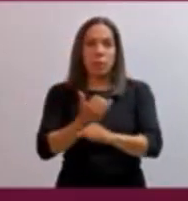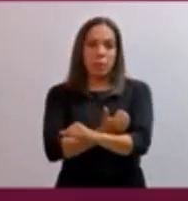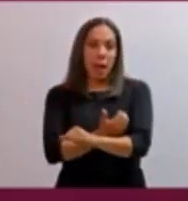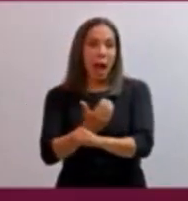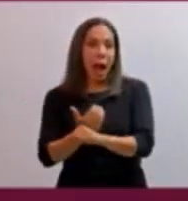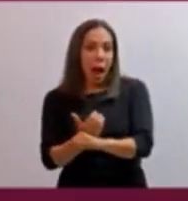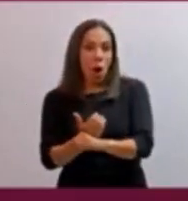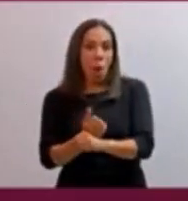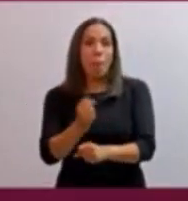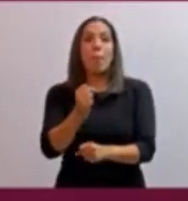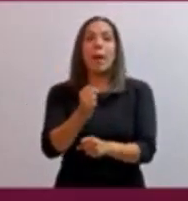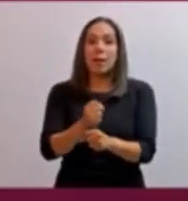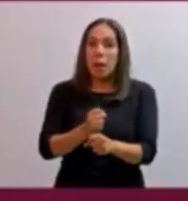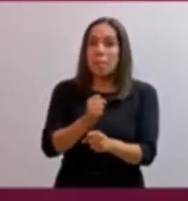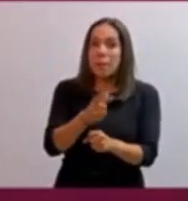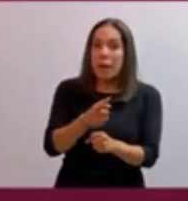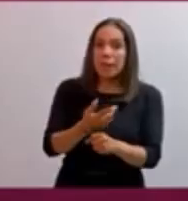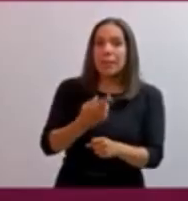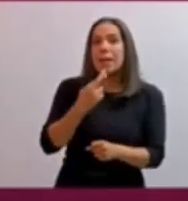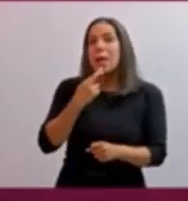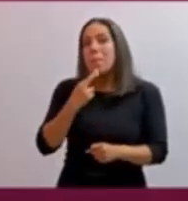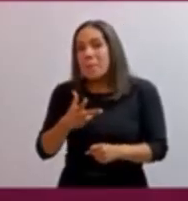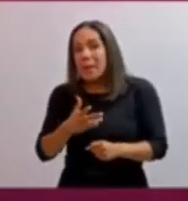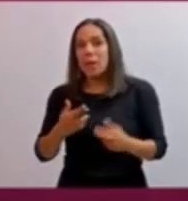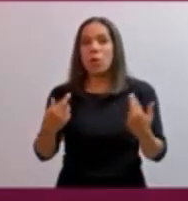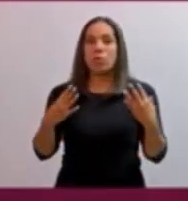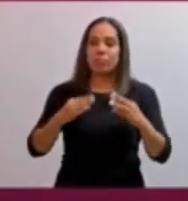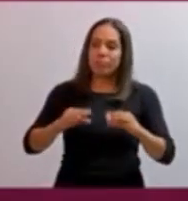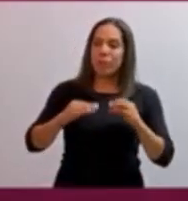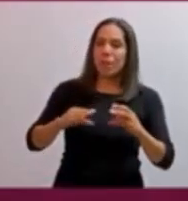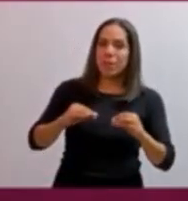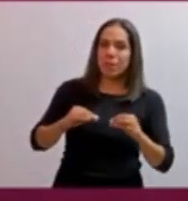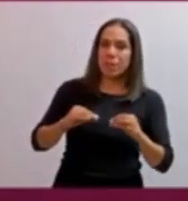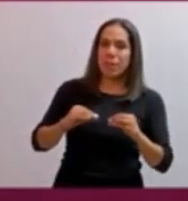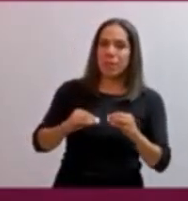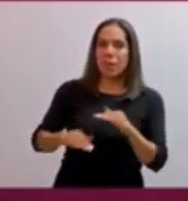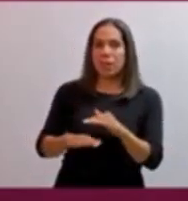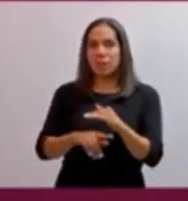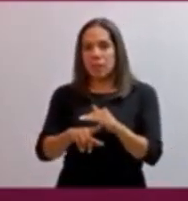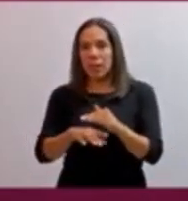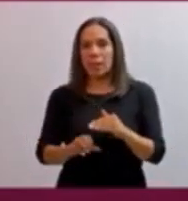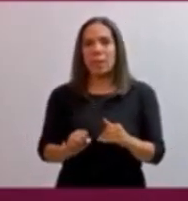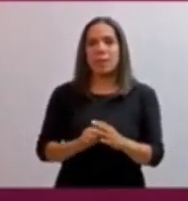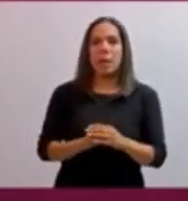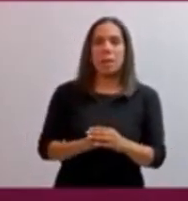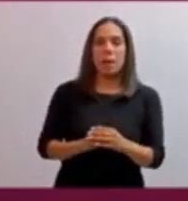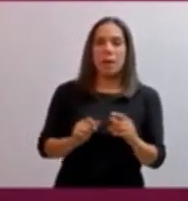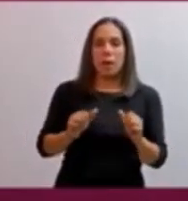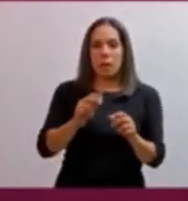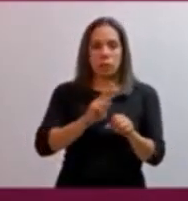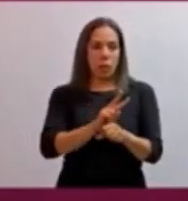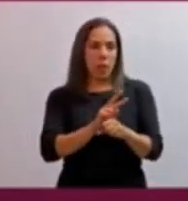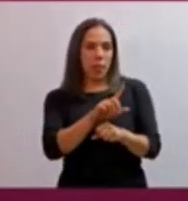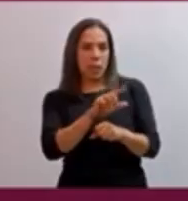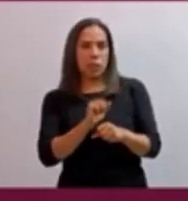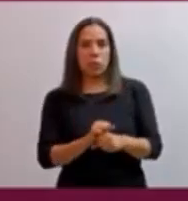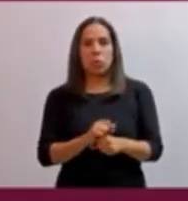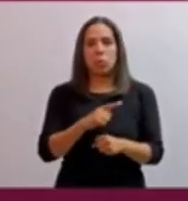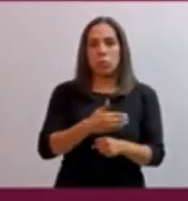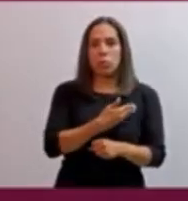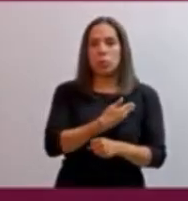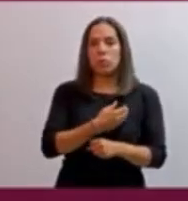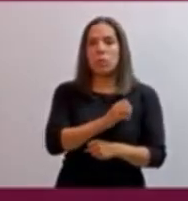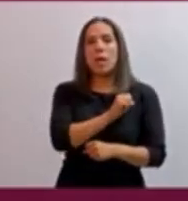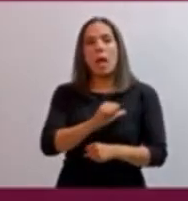para la mejora en educación. Trabaja en la zona de supervisión de primaria número 375 en la alcaldía